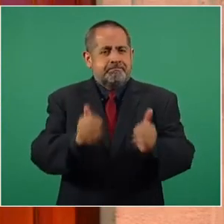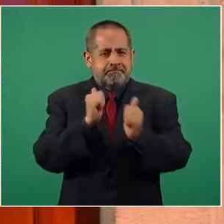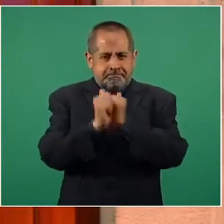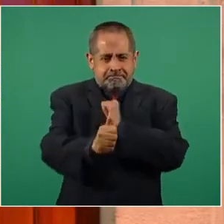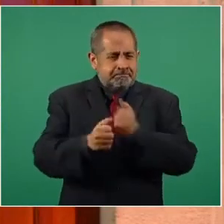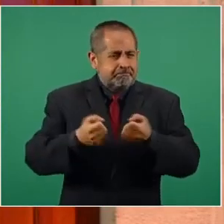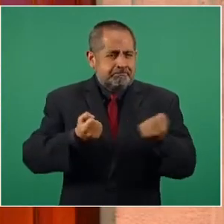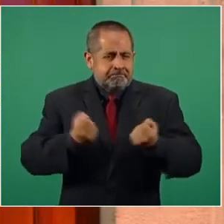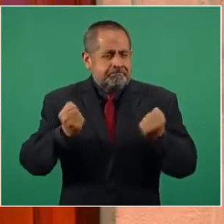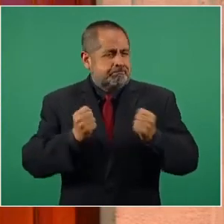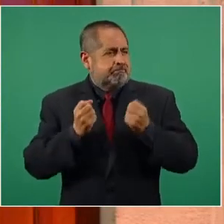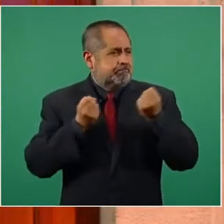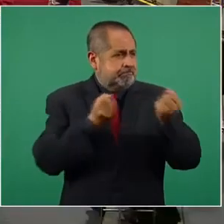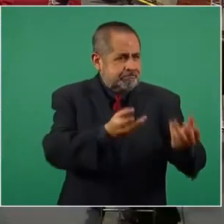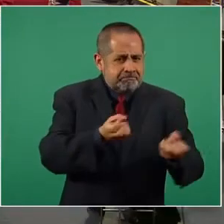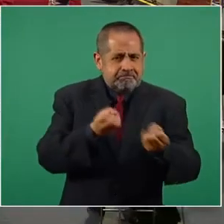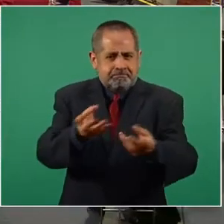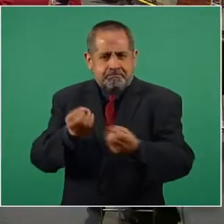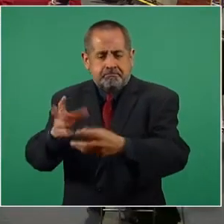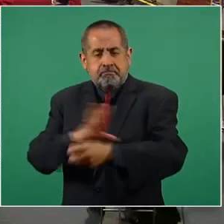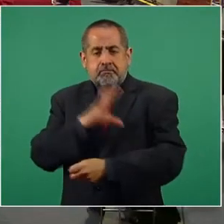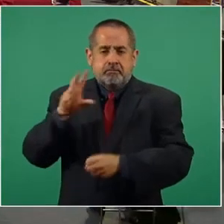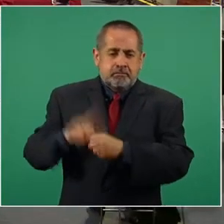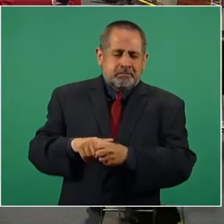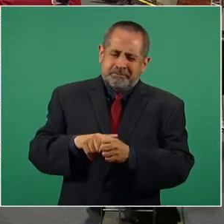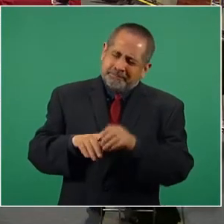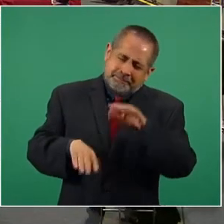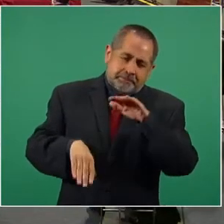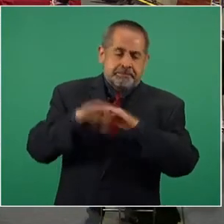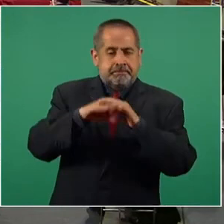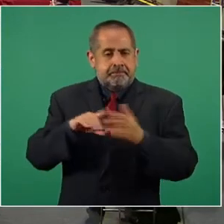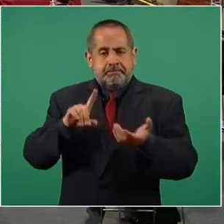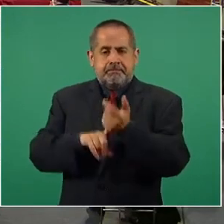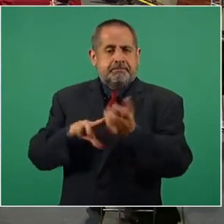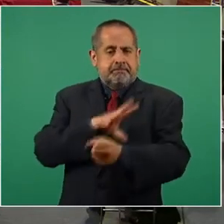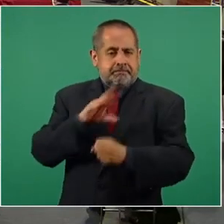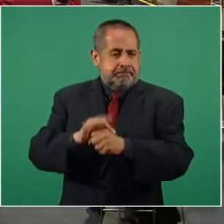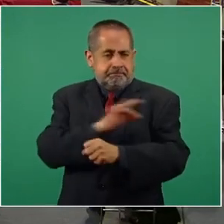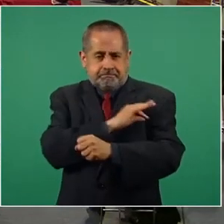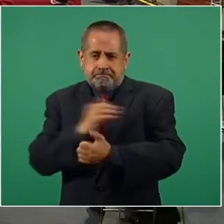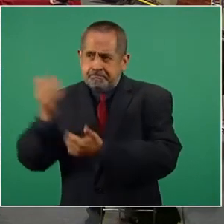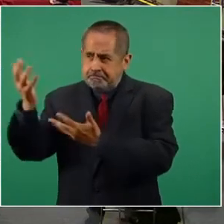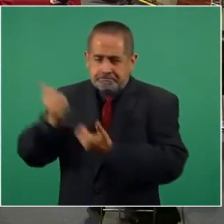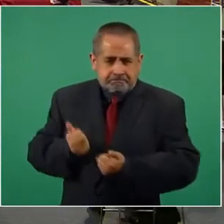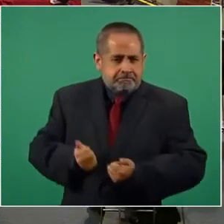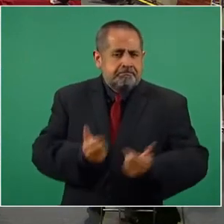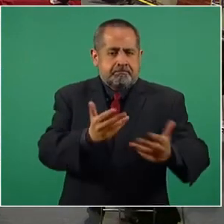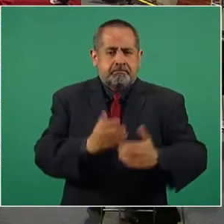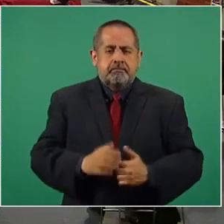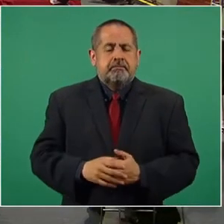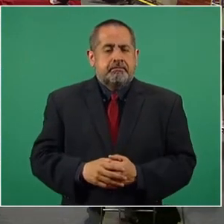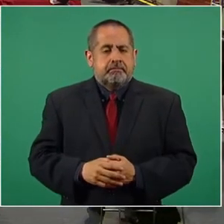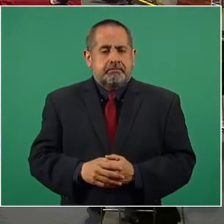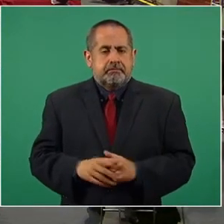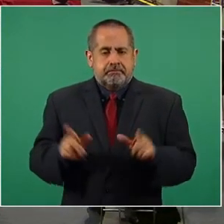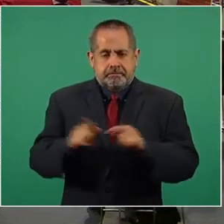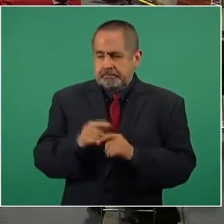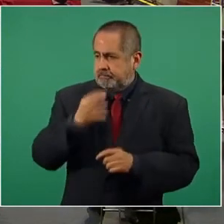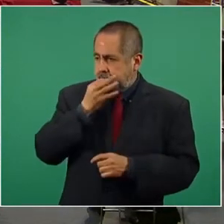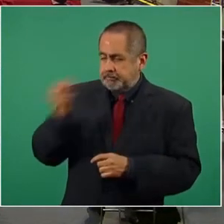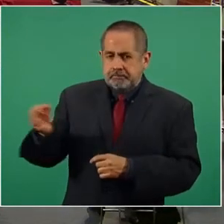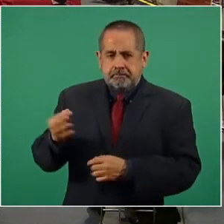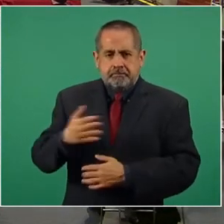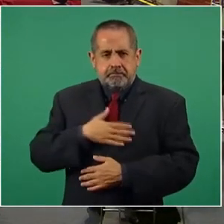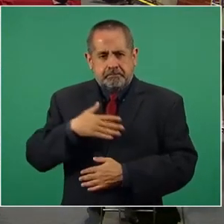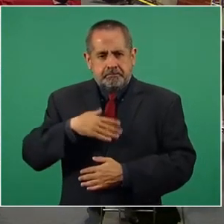total 508,815 vacunas transportadas vía terrestre. Esto es lo que podemos informar. Le cedo la palabra